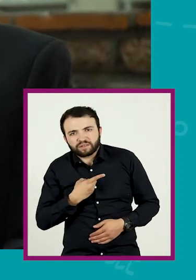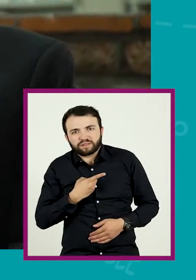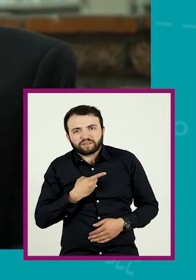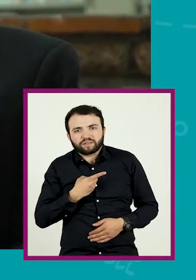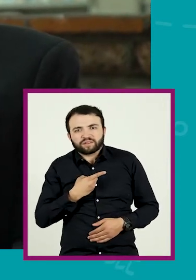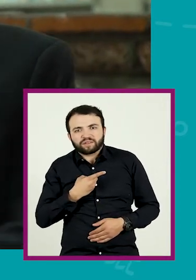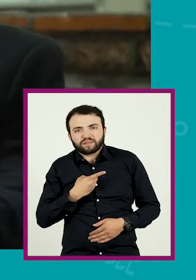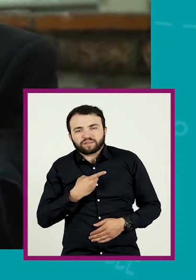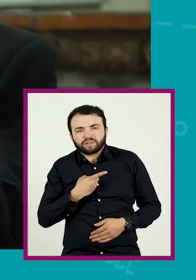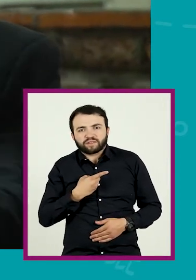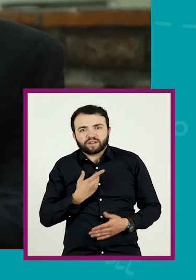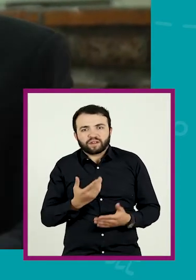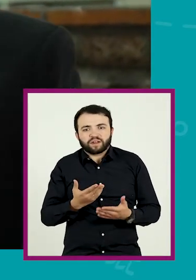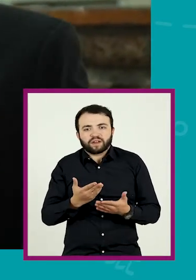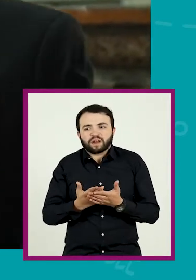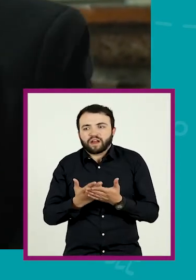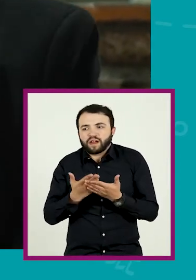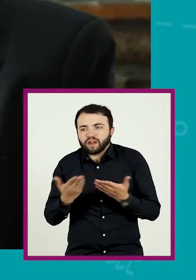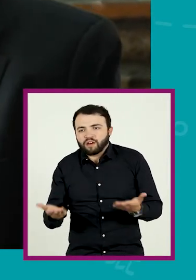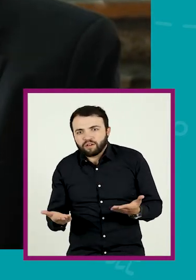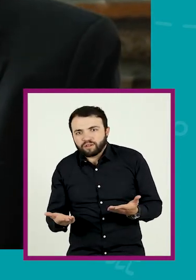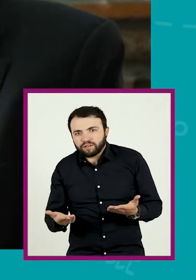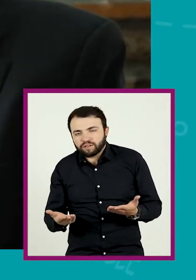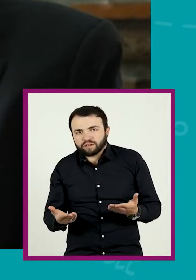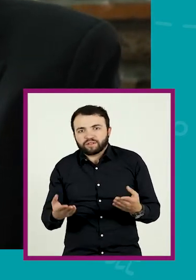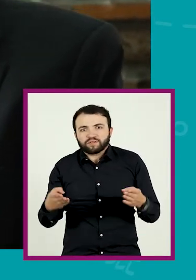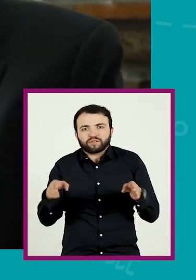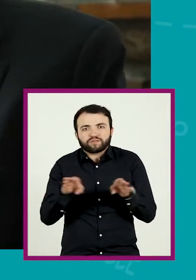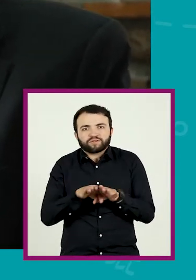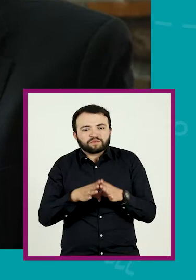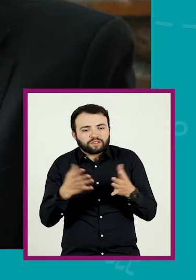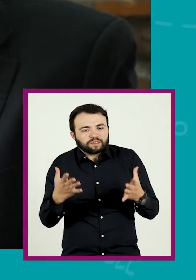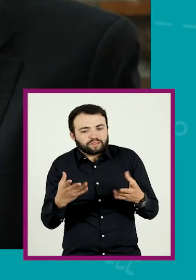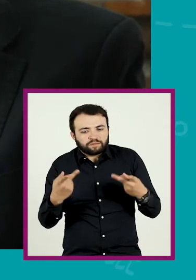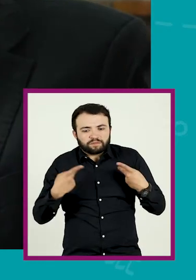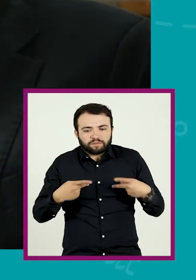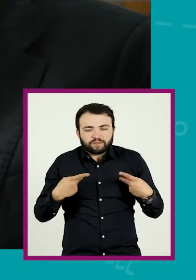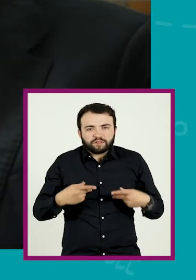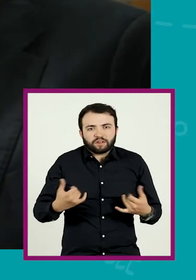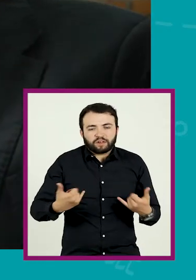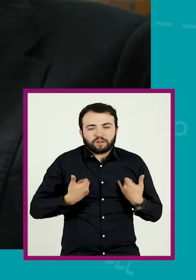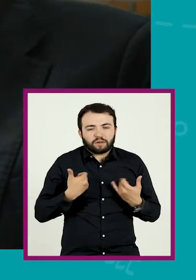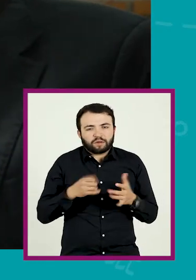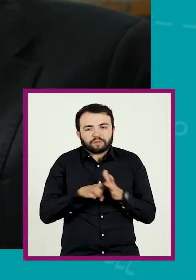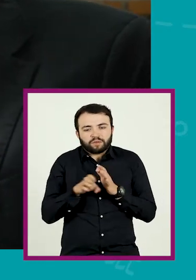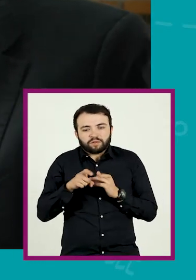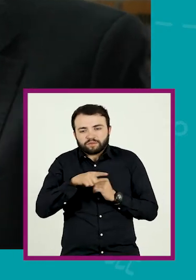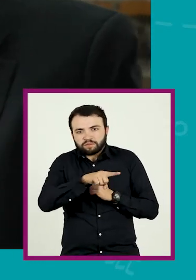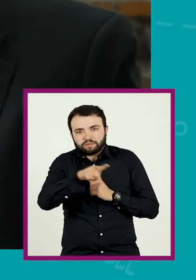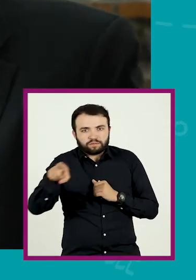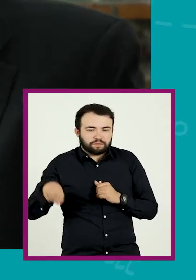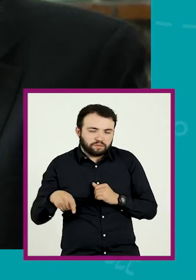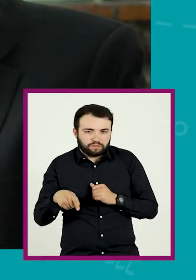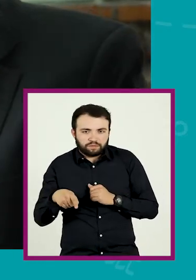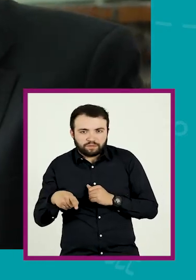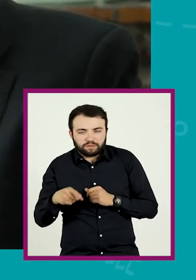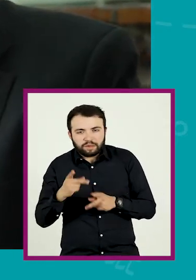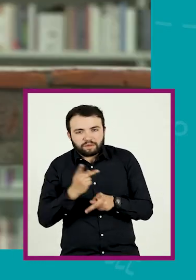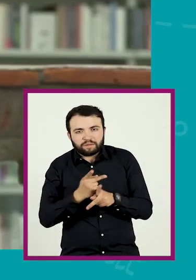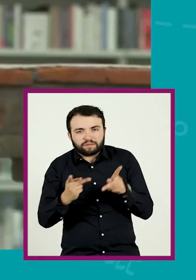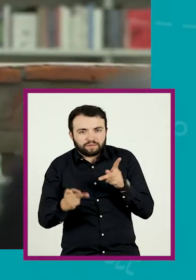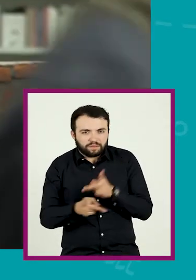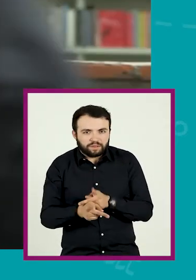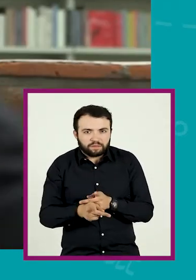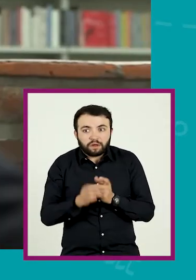tiempo, qué consecuencias tiene esto para la vida de la gente? ¿Qué hacen nuestros muchachos de bachillerato, por ejemplo, con